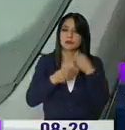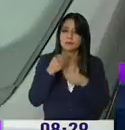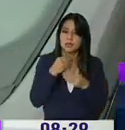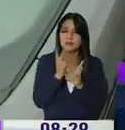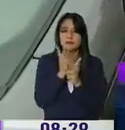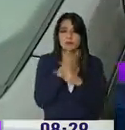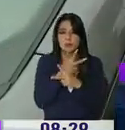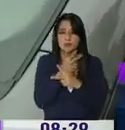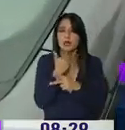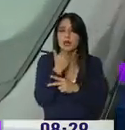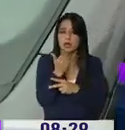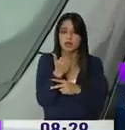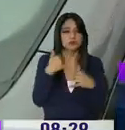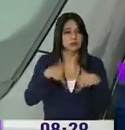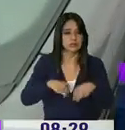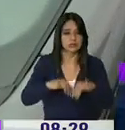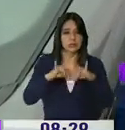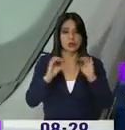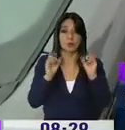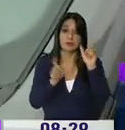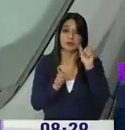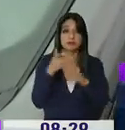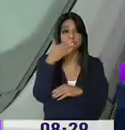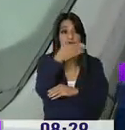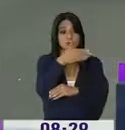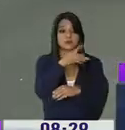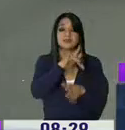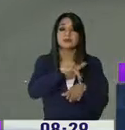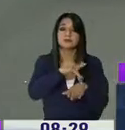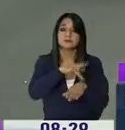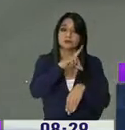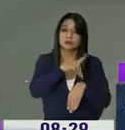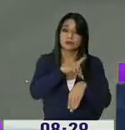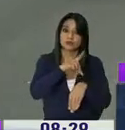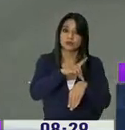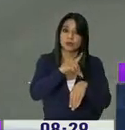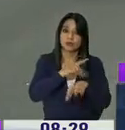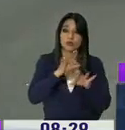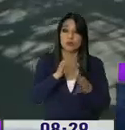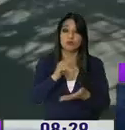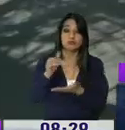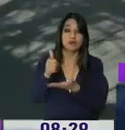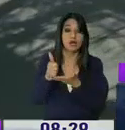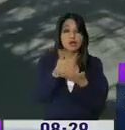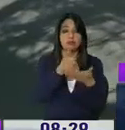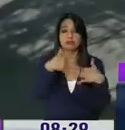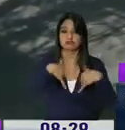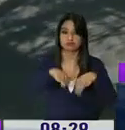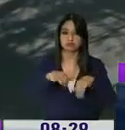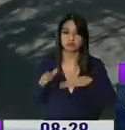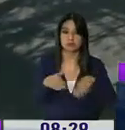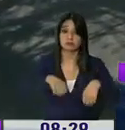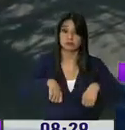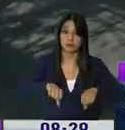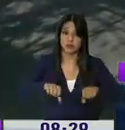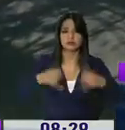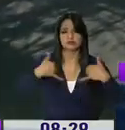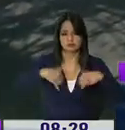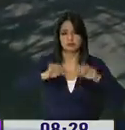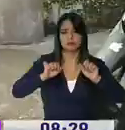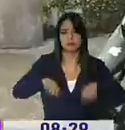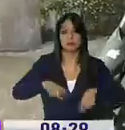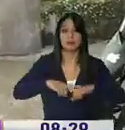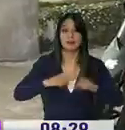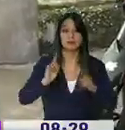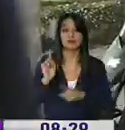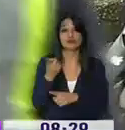así también para las personas que asistan a citas médicas y corredores humanitarios. Las motos pueden circular solo para la